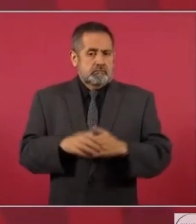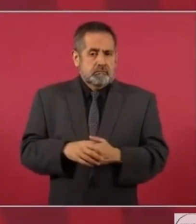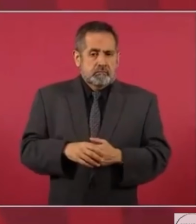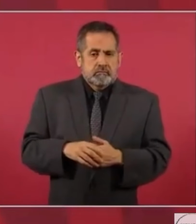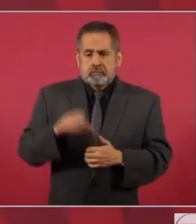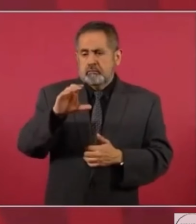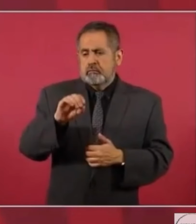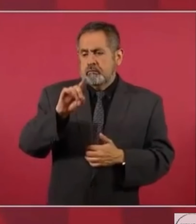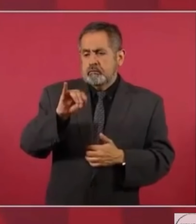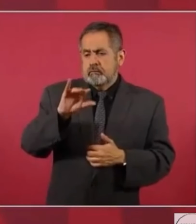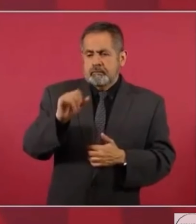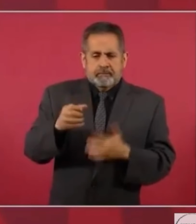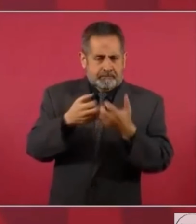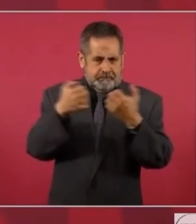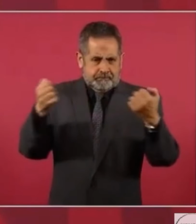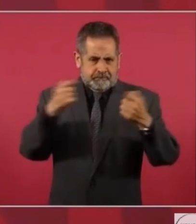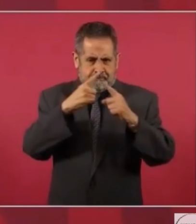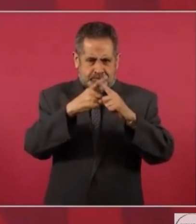códices